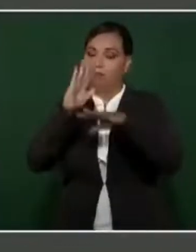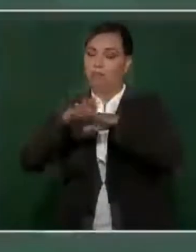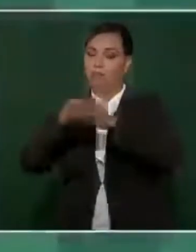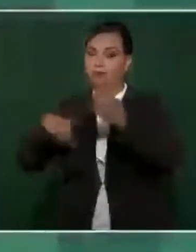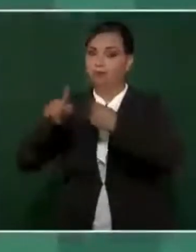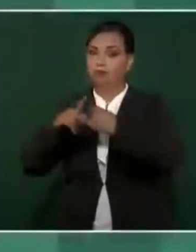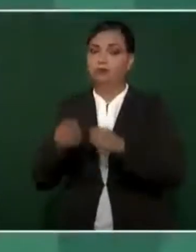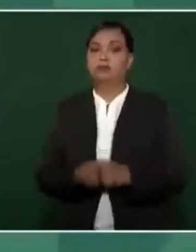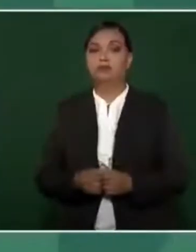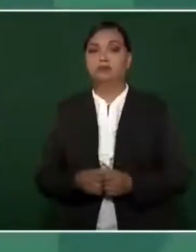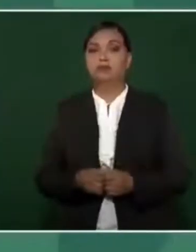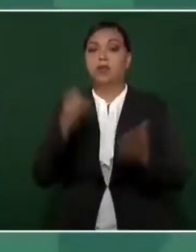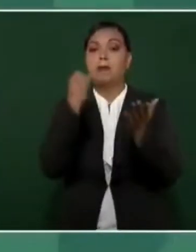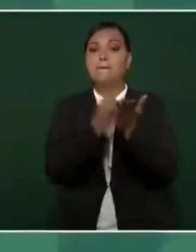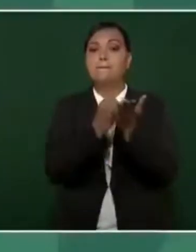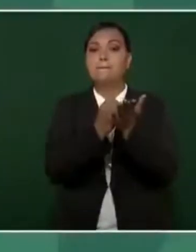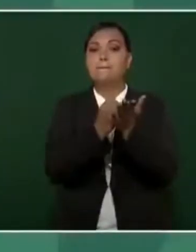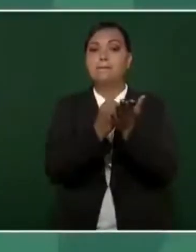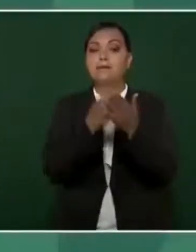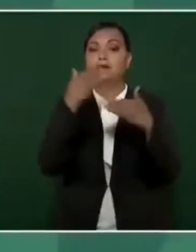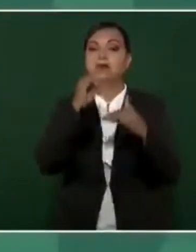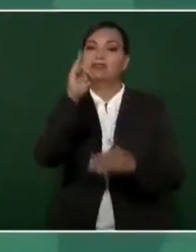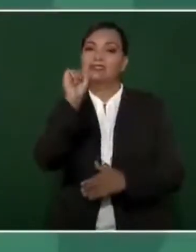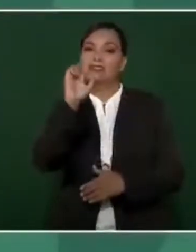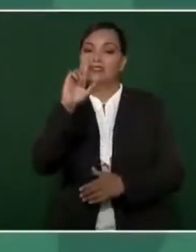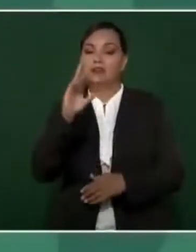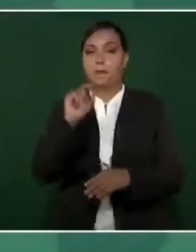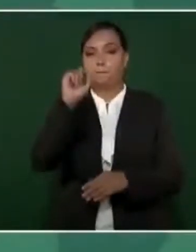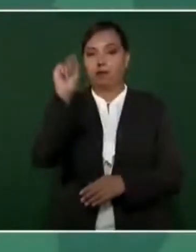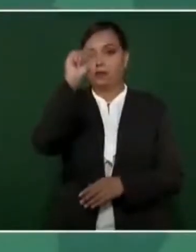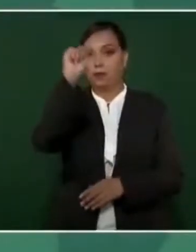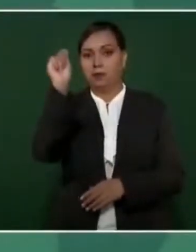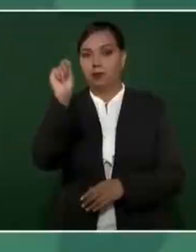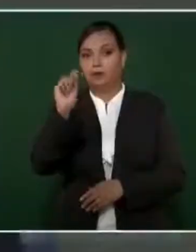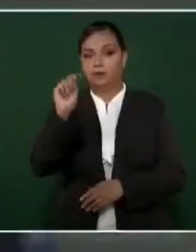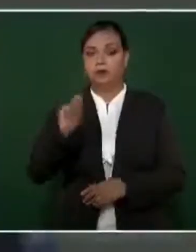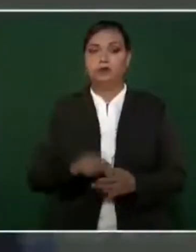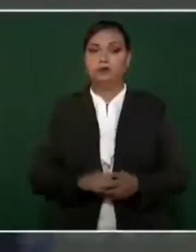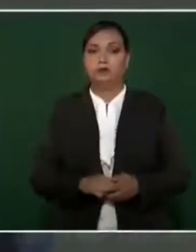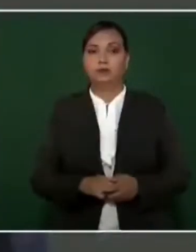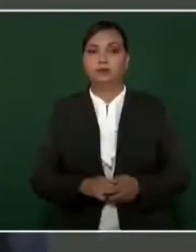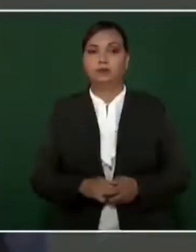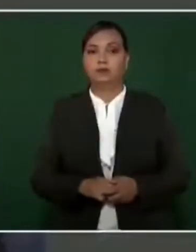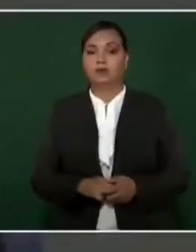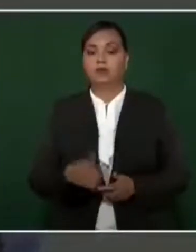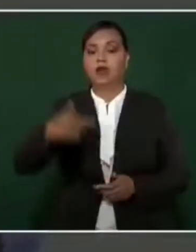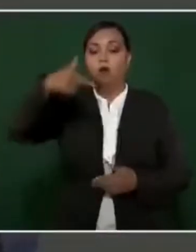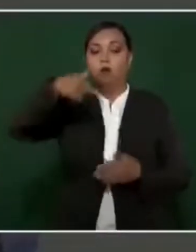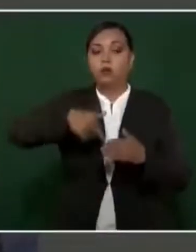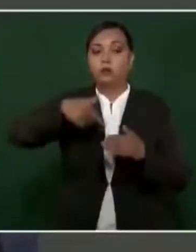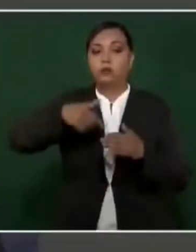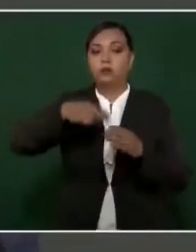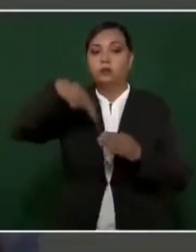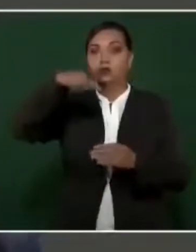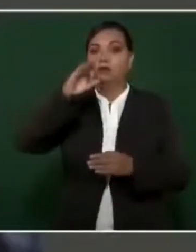El impuesto sobre la renta es 20%. La gasolina en la zona fronteriza en